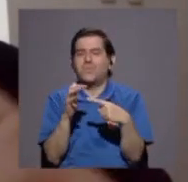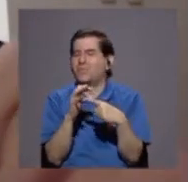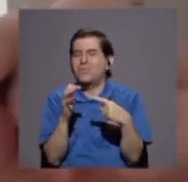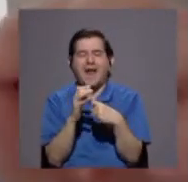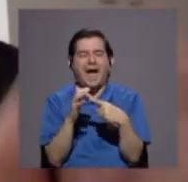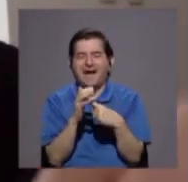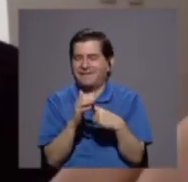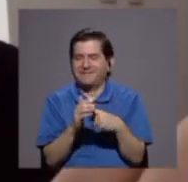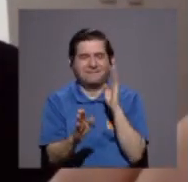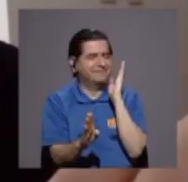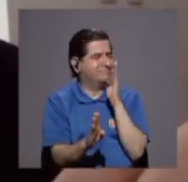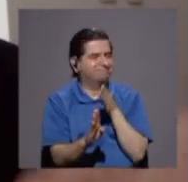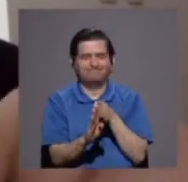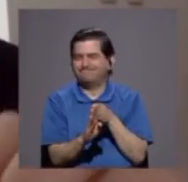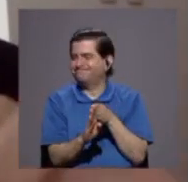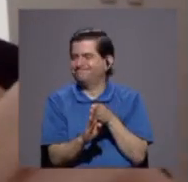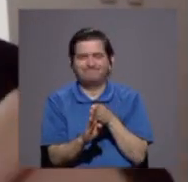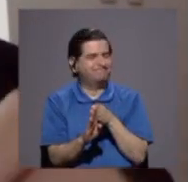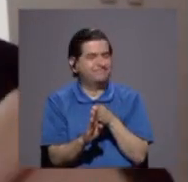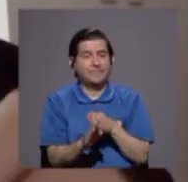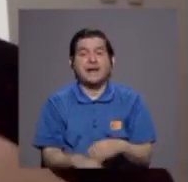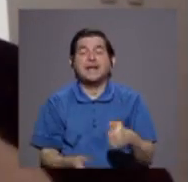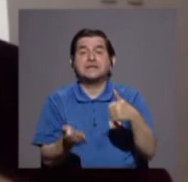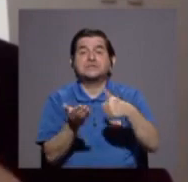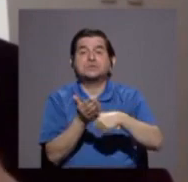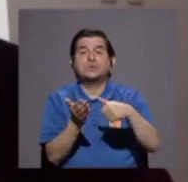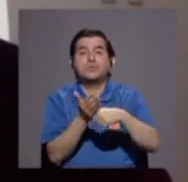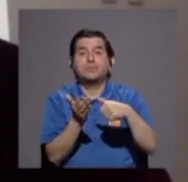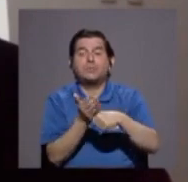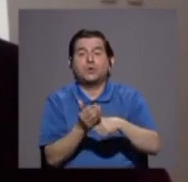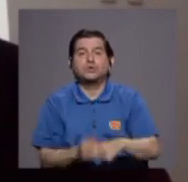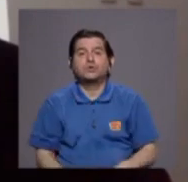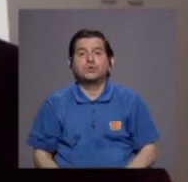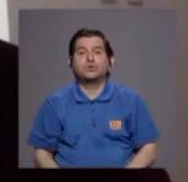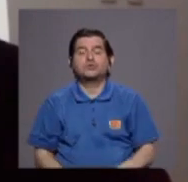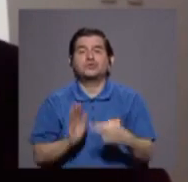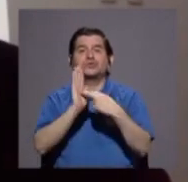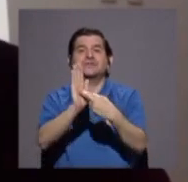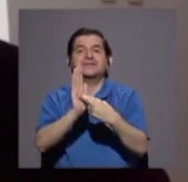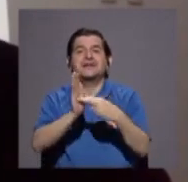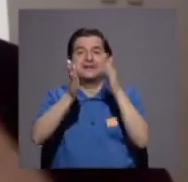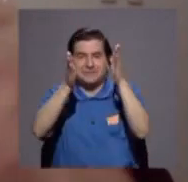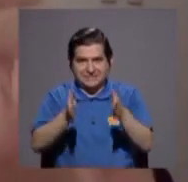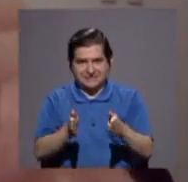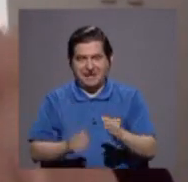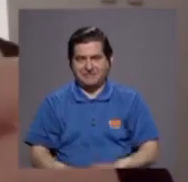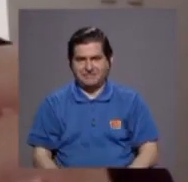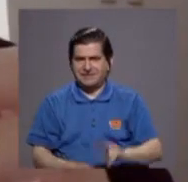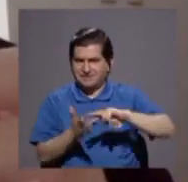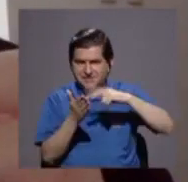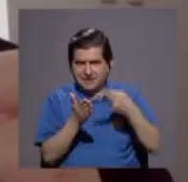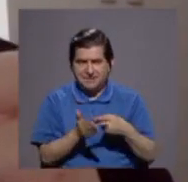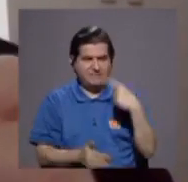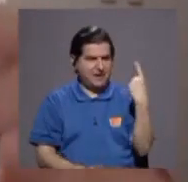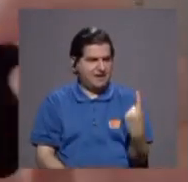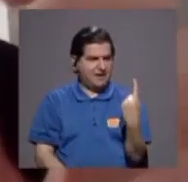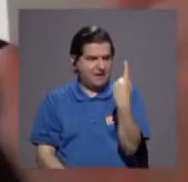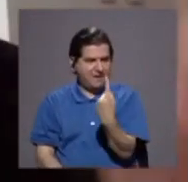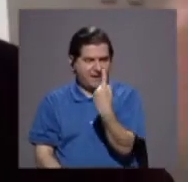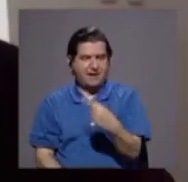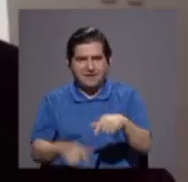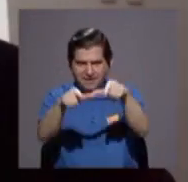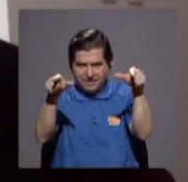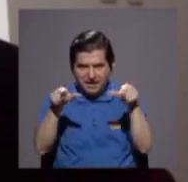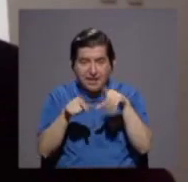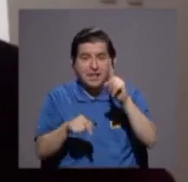de una manera directa, sino por los votos electorales. ¿Qué quiere decir esto? Que cada estado tiene un